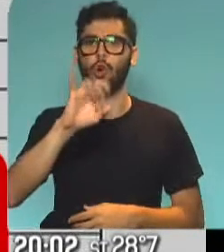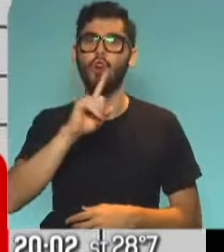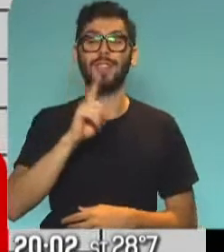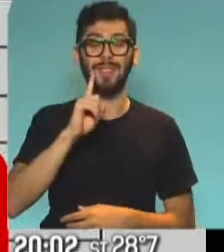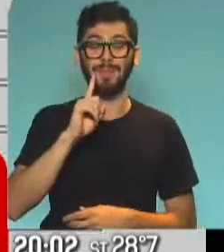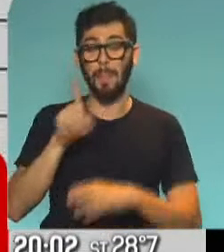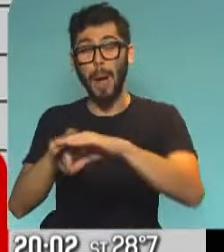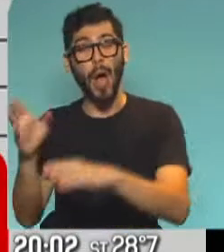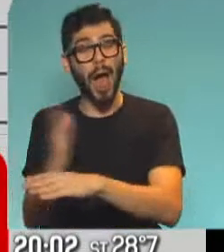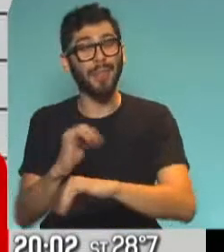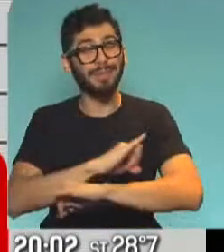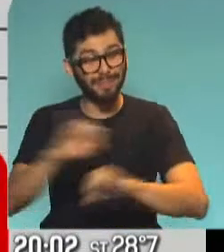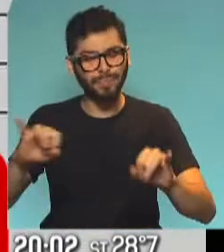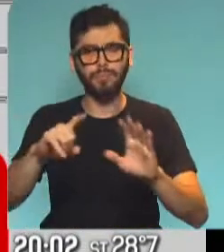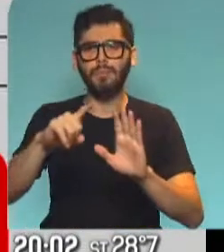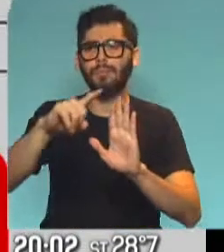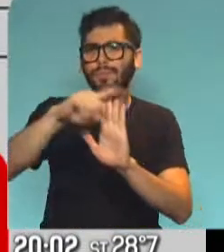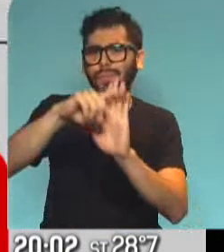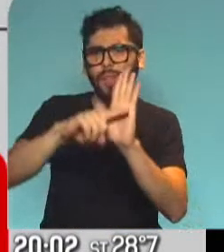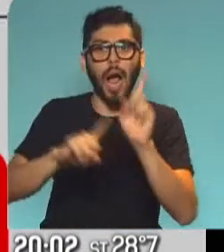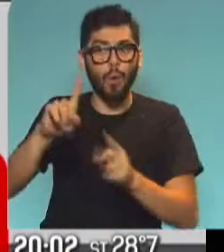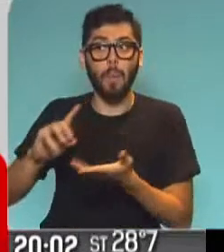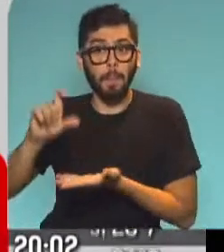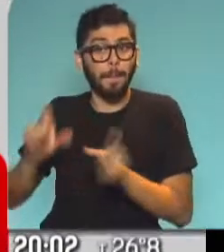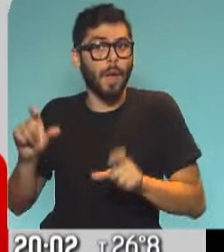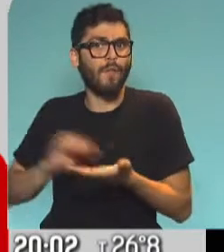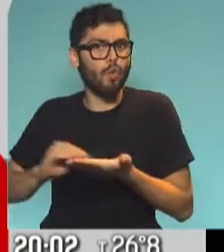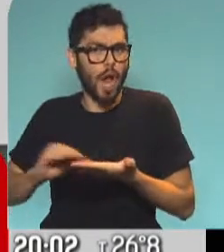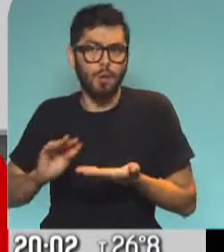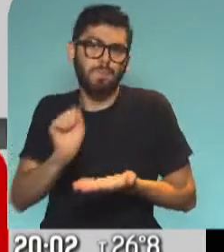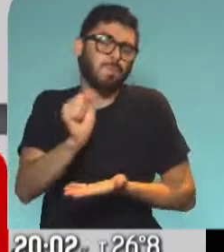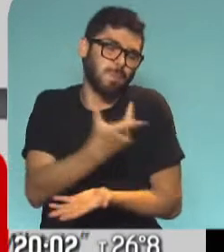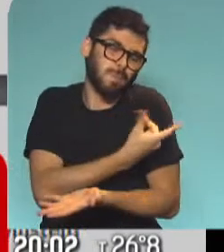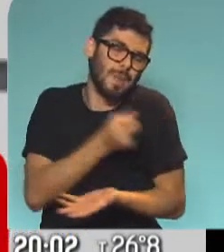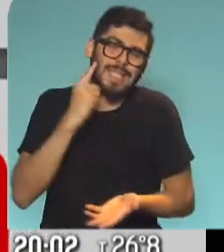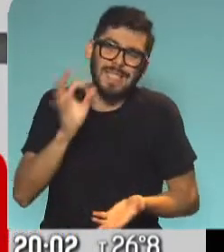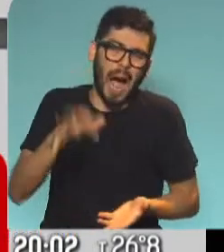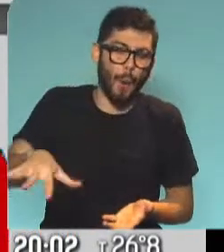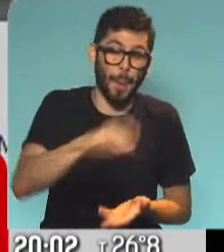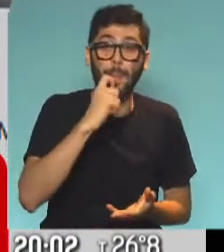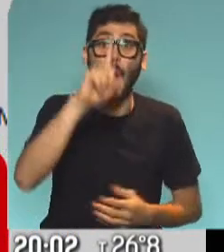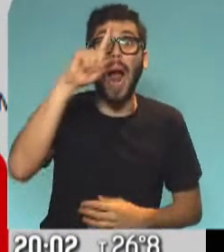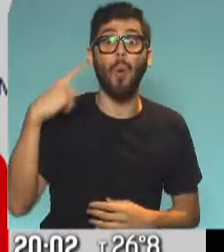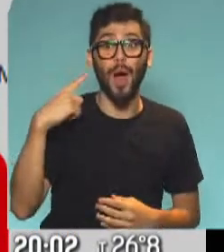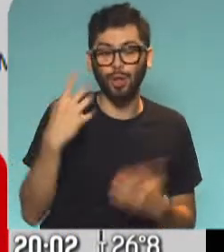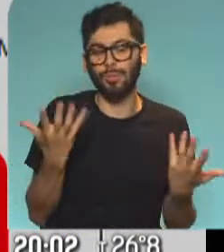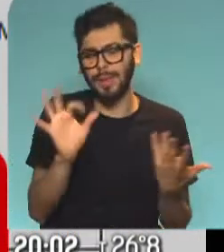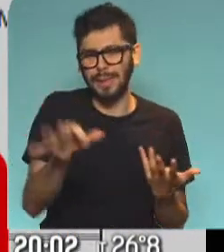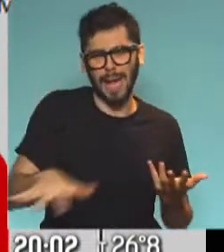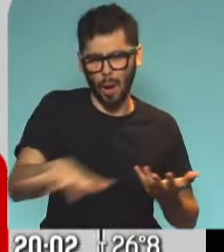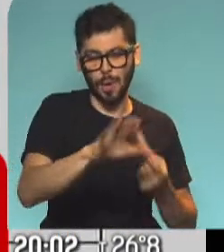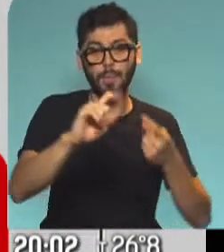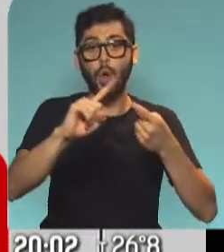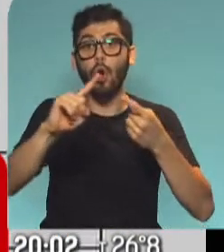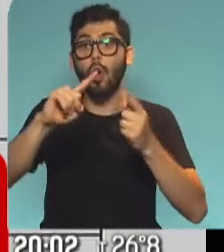pausa, nombres de funcionarios que se sabía que estaban vacunados, como Alberto Fernández, pero también, claro, amplía la lista de